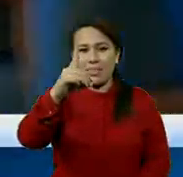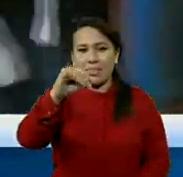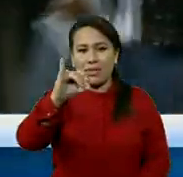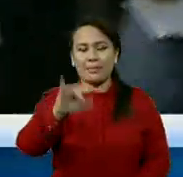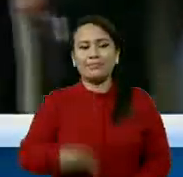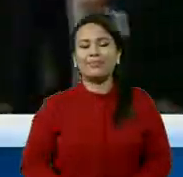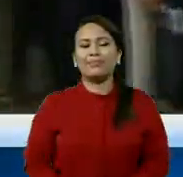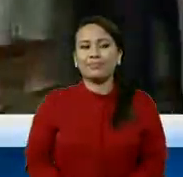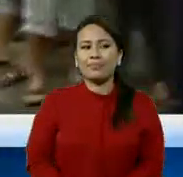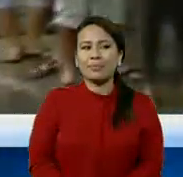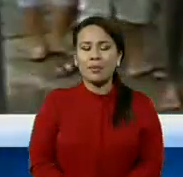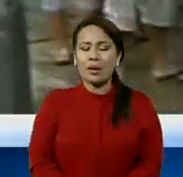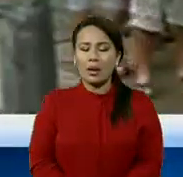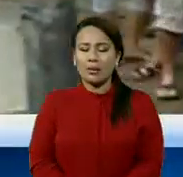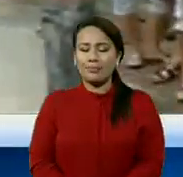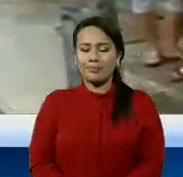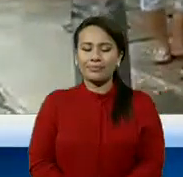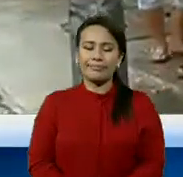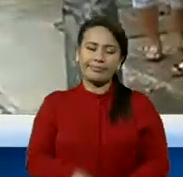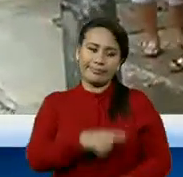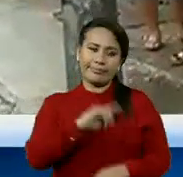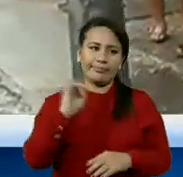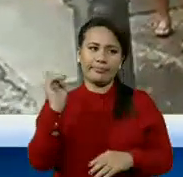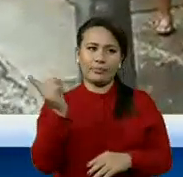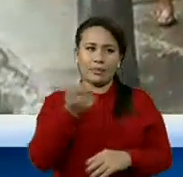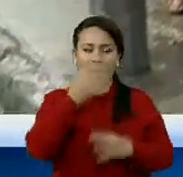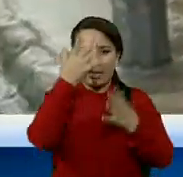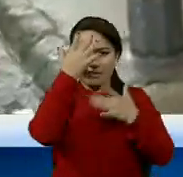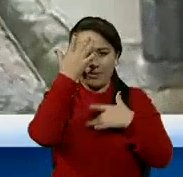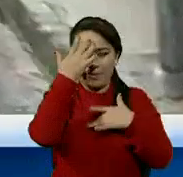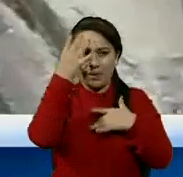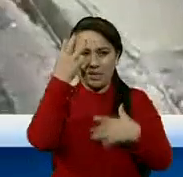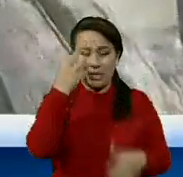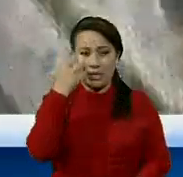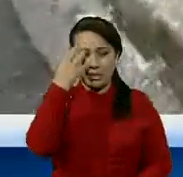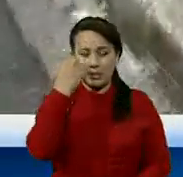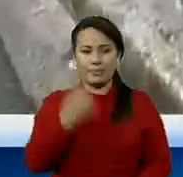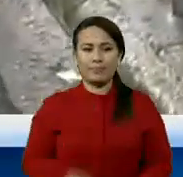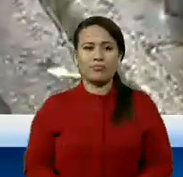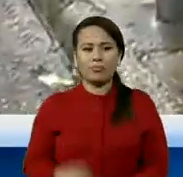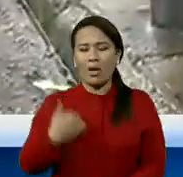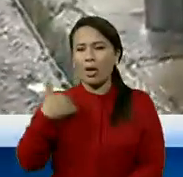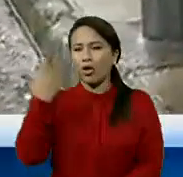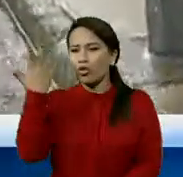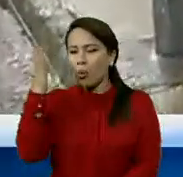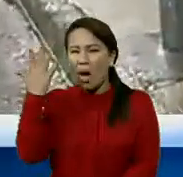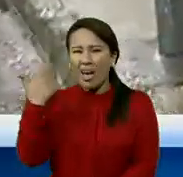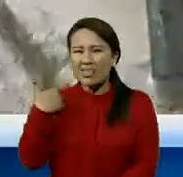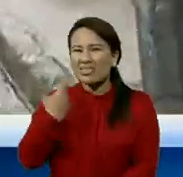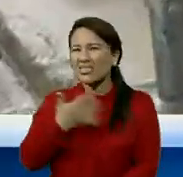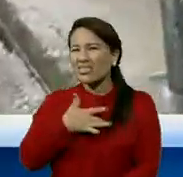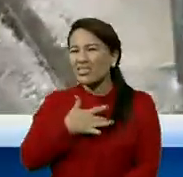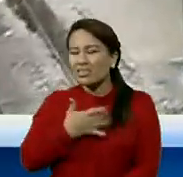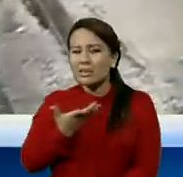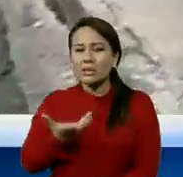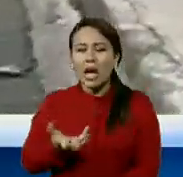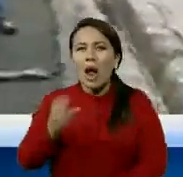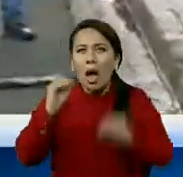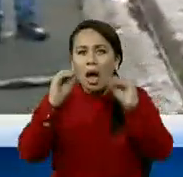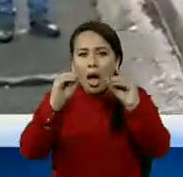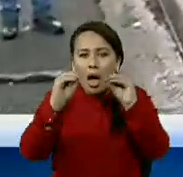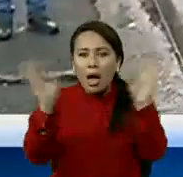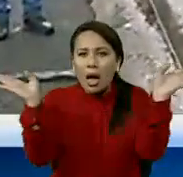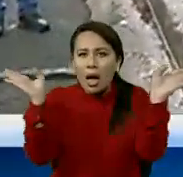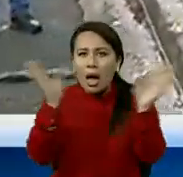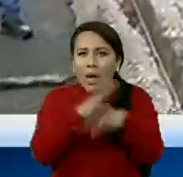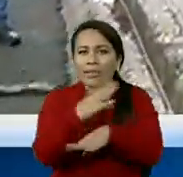pero específicamente en este caso por la conjuntivitis. ¿Pueden venir las personas que aún no hayan sido contagiadas? ¿Se está dando charlas, se está dando medicamento? ¿En